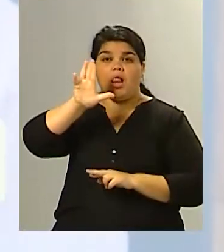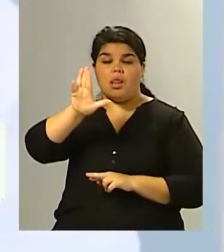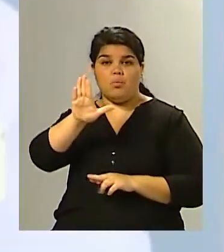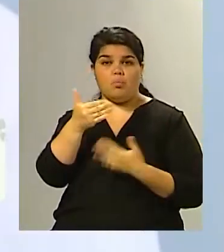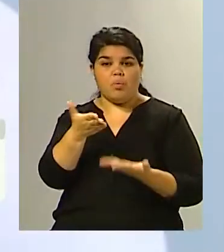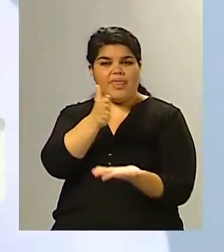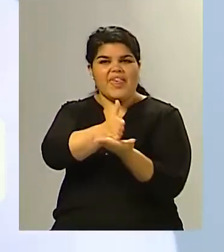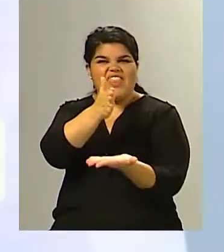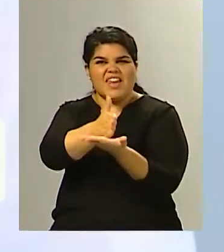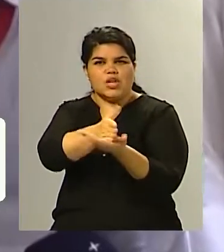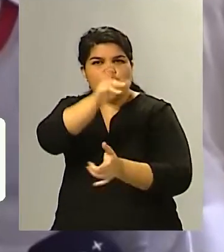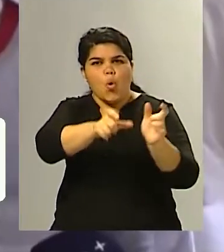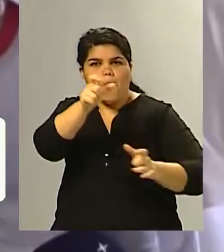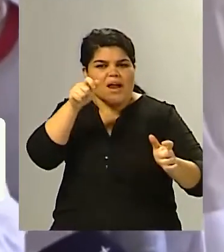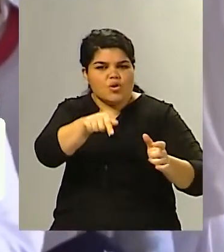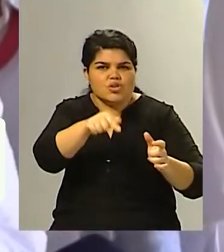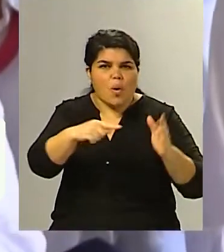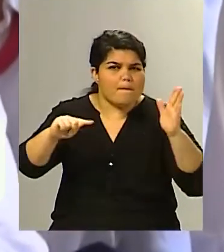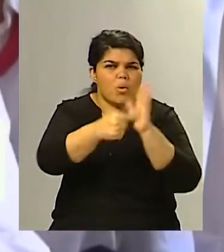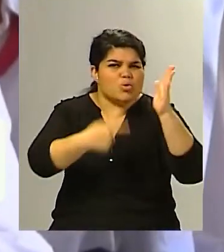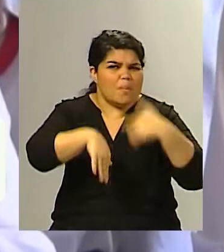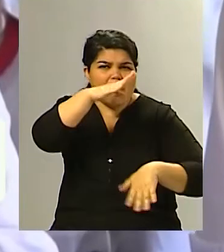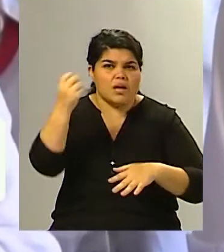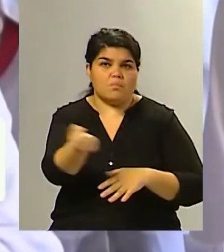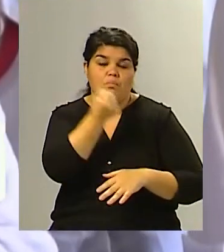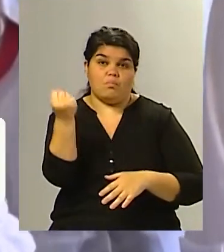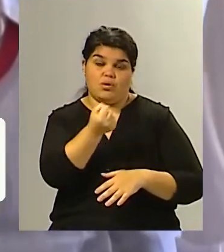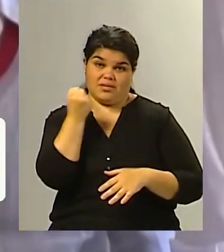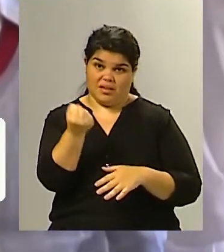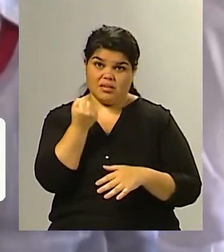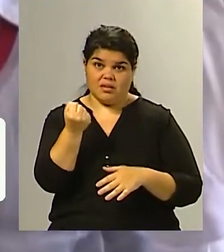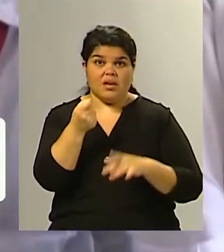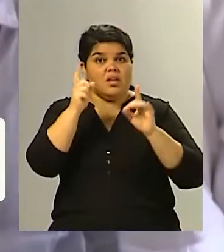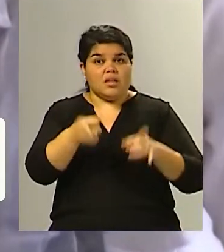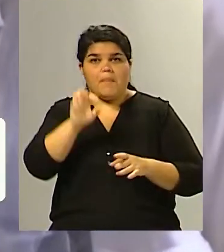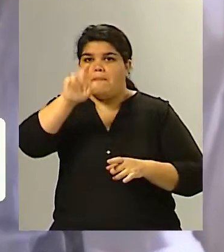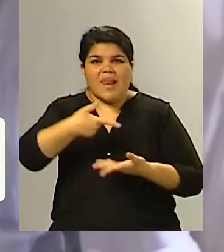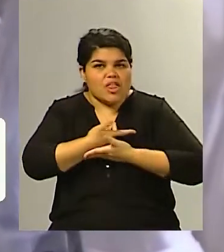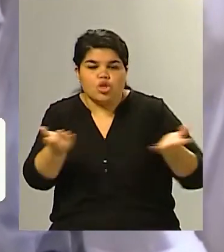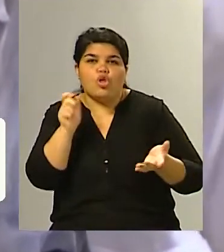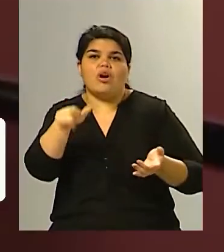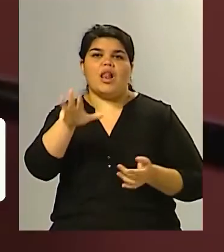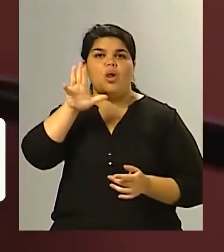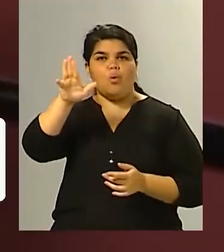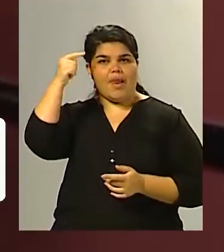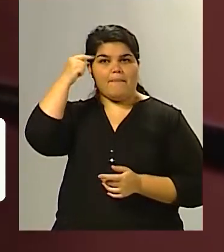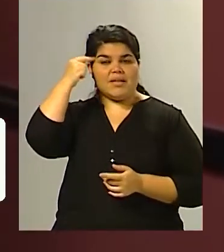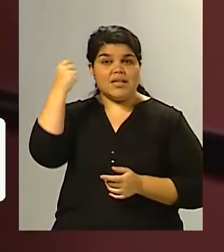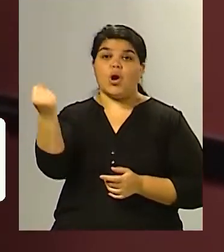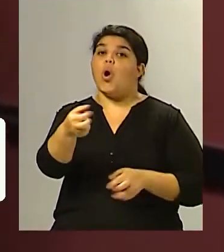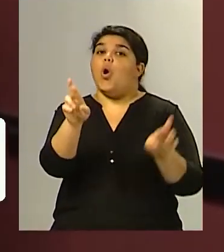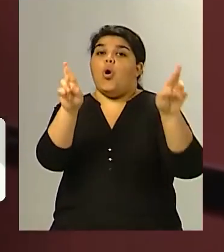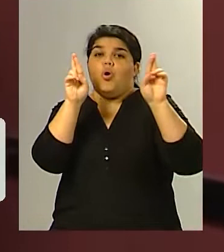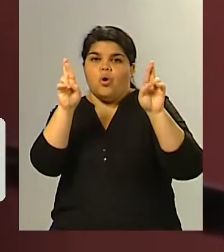en el centro de sus políticas públicas, o por lo menos transversalizarla, de manera a enfrentar